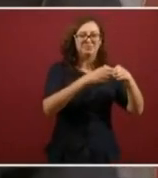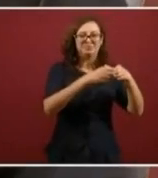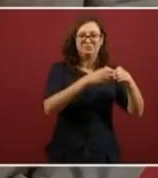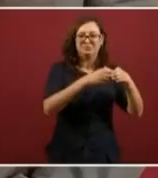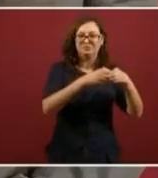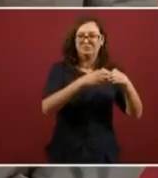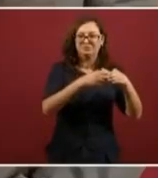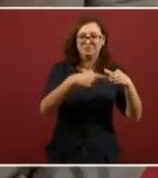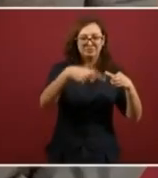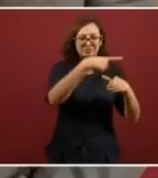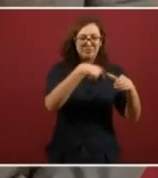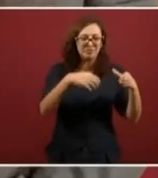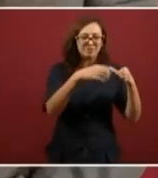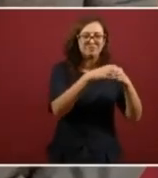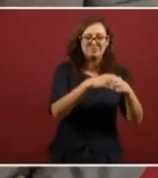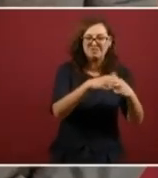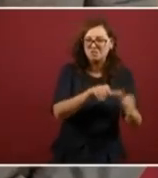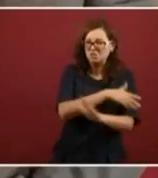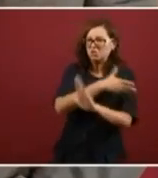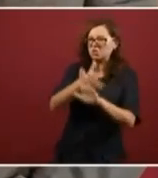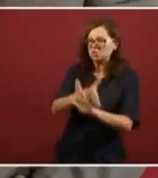a lo que hacemos.